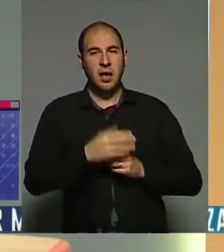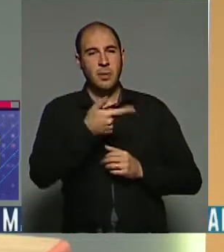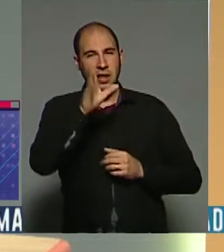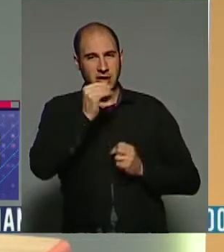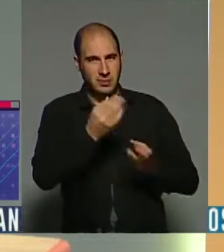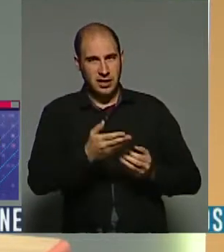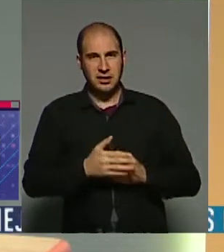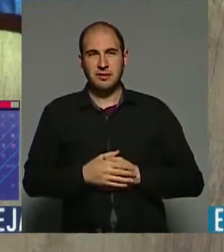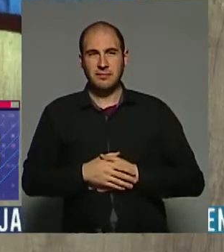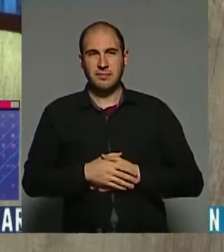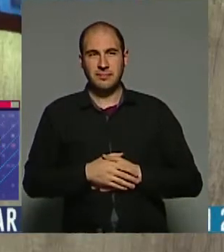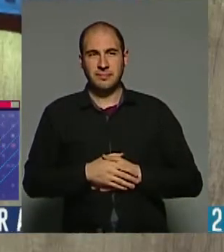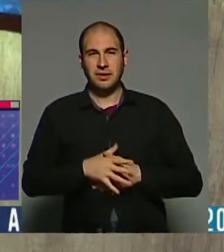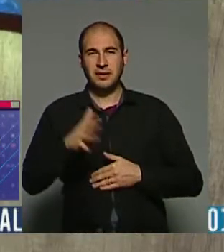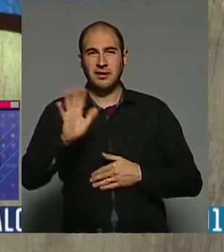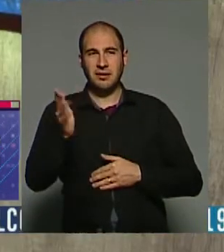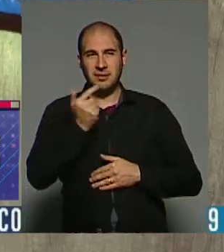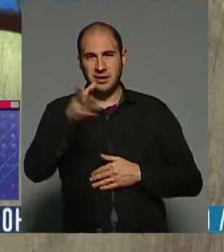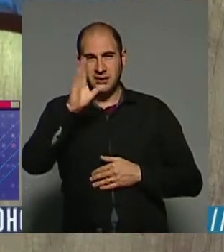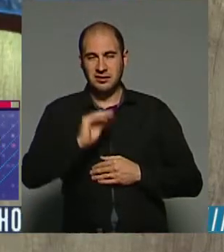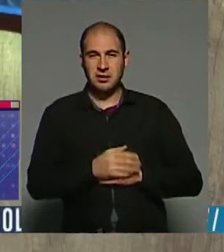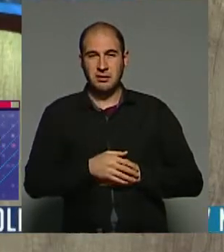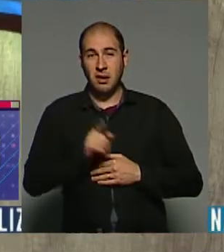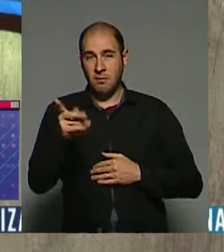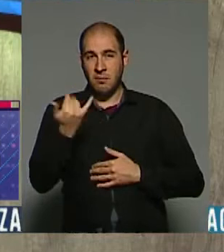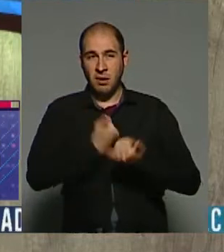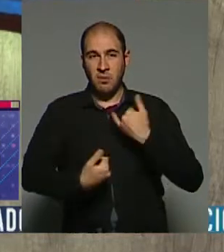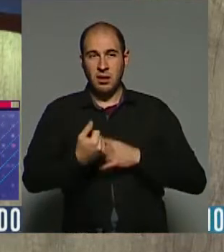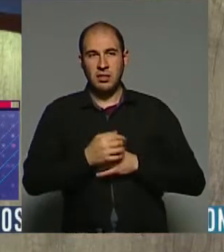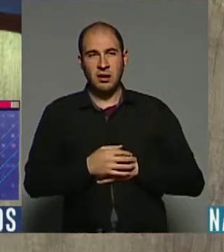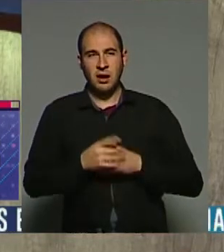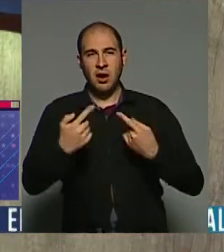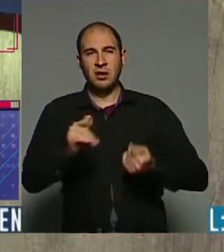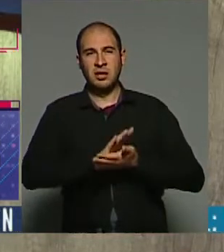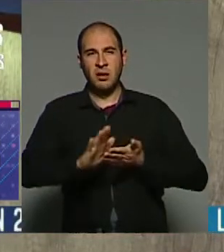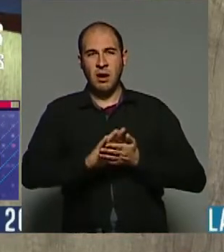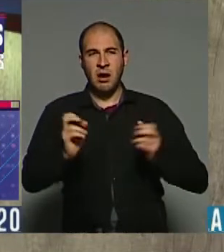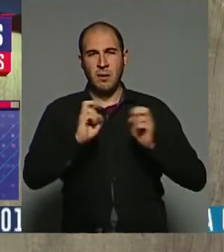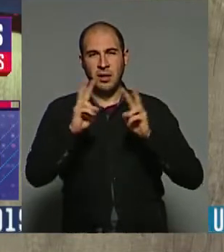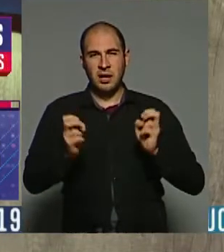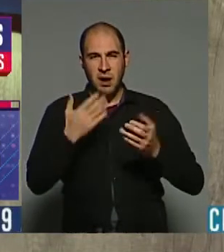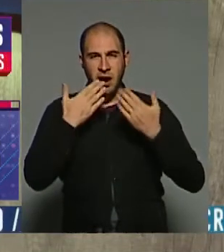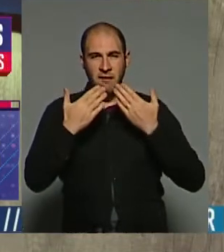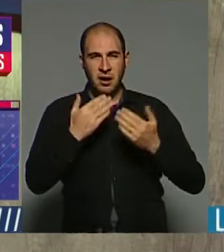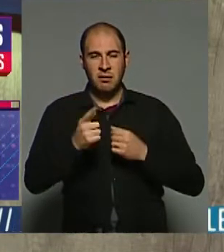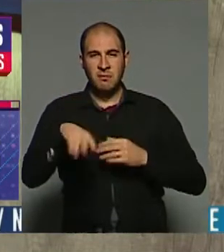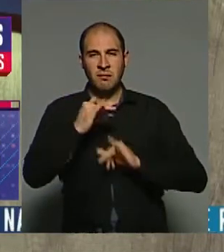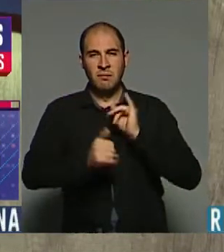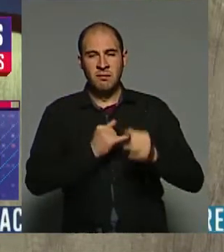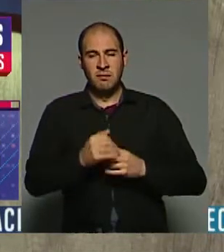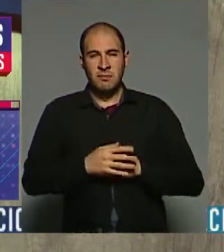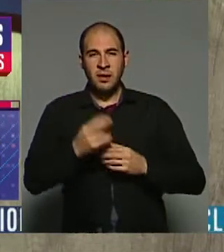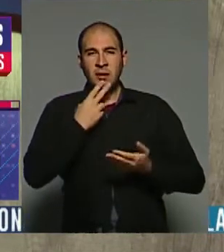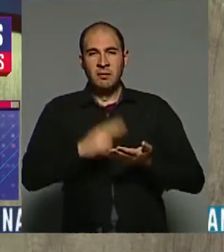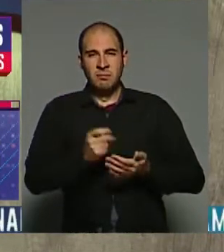buenas noches, ¿cómo estás? Hola Claudia, muy buenas noches. Bueno, como vos decías, es algo nuevo en cuanto a lo que hablamos cuando hablamos de lo que son